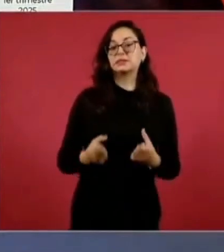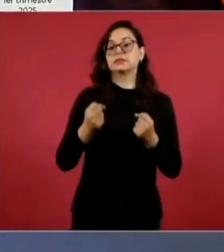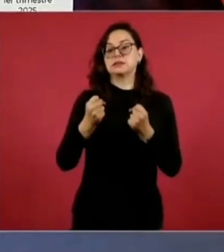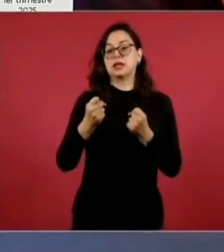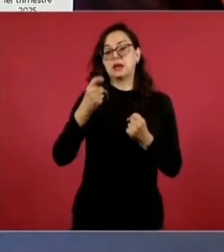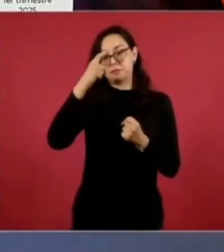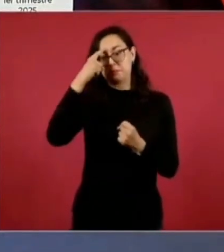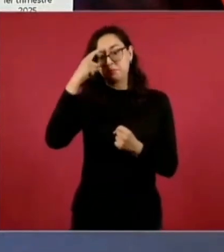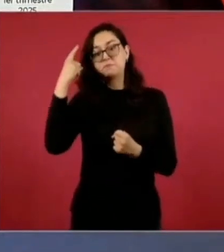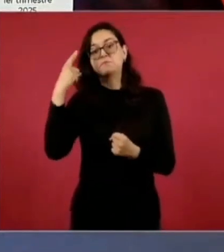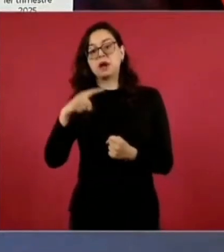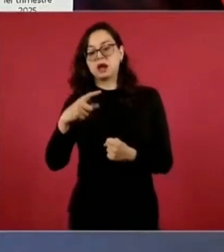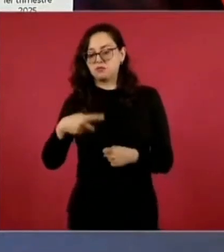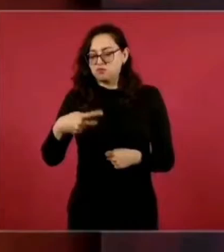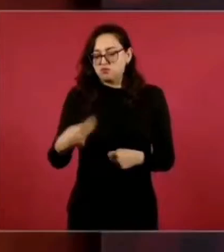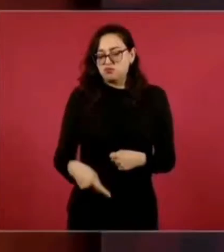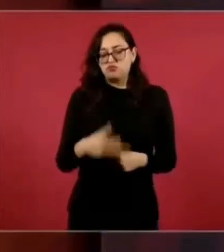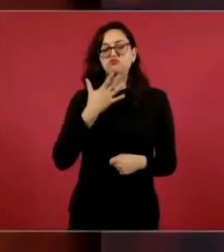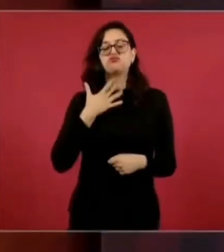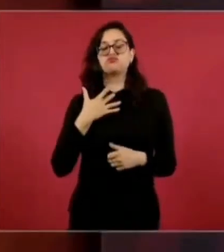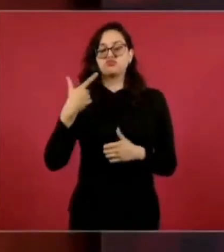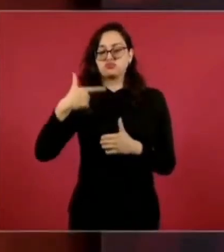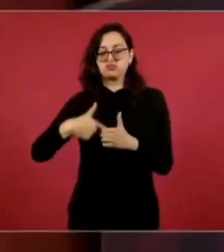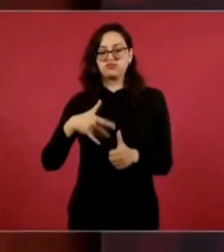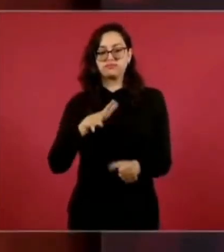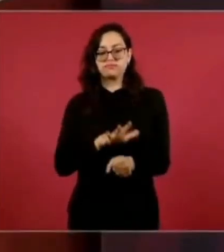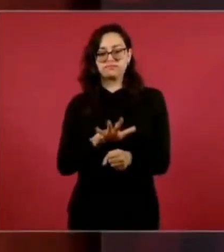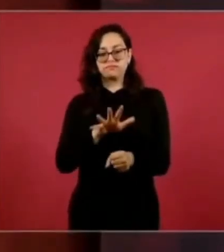la autosuficiencia en combustibles.